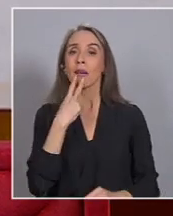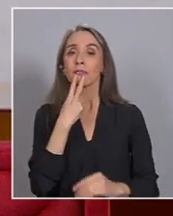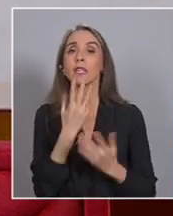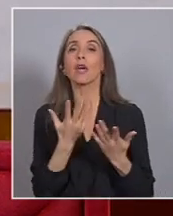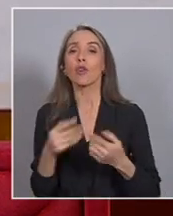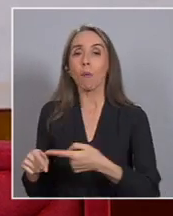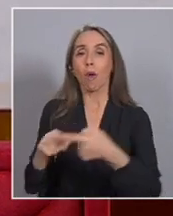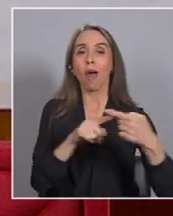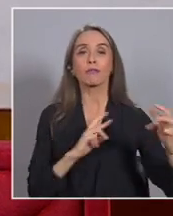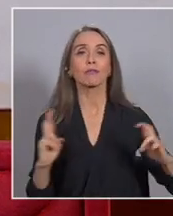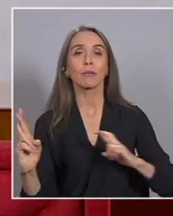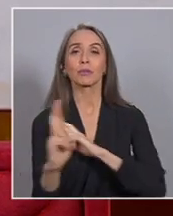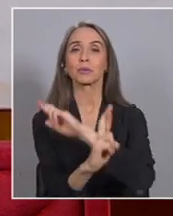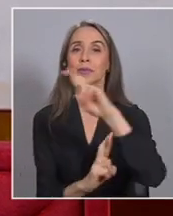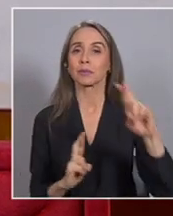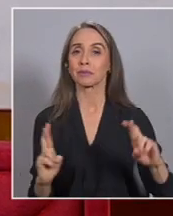sociedad.